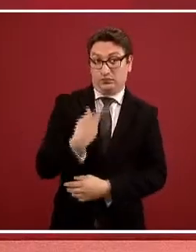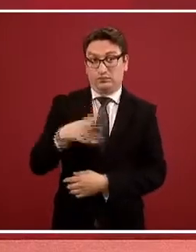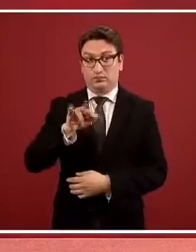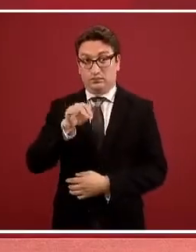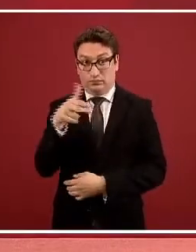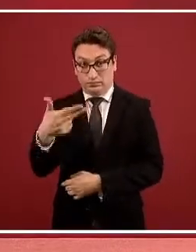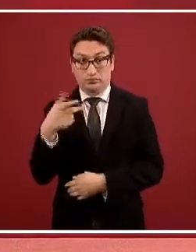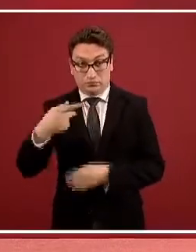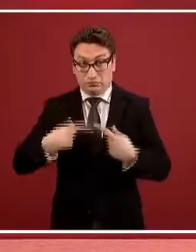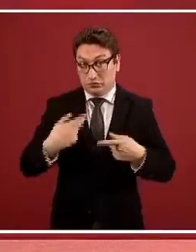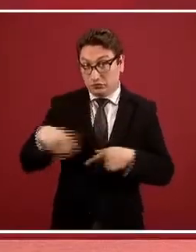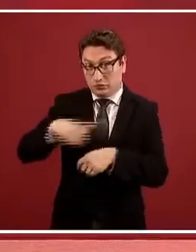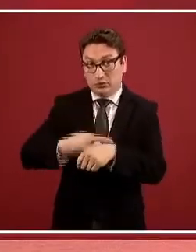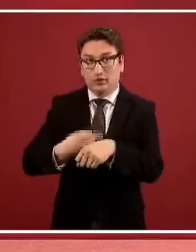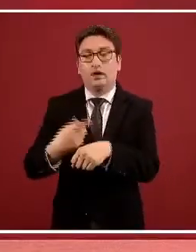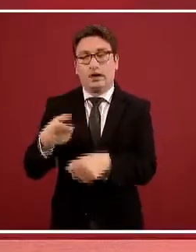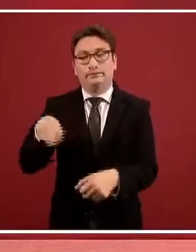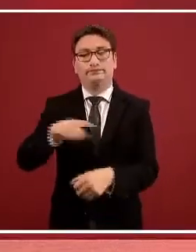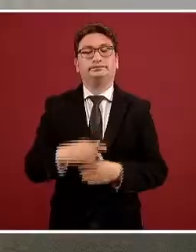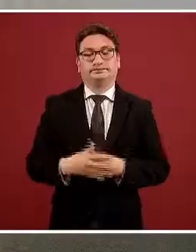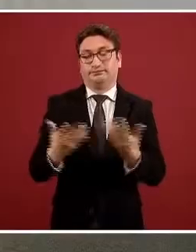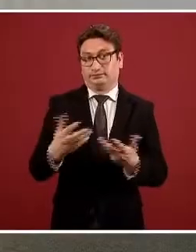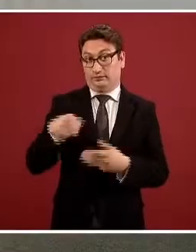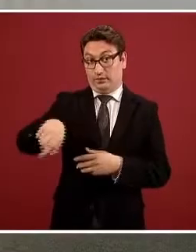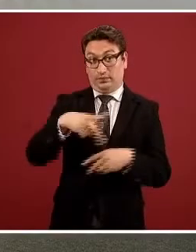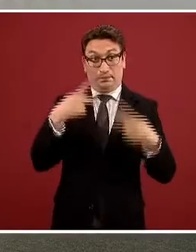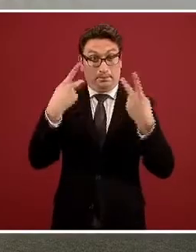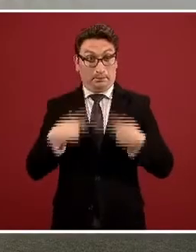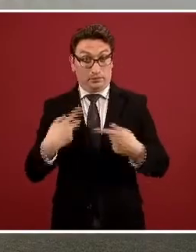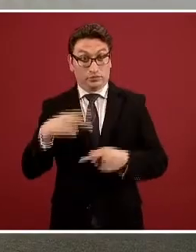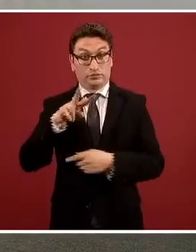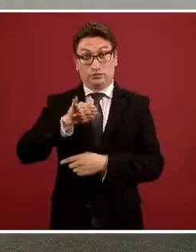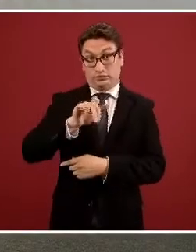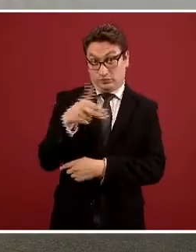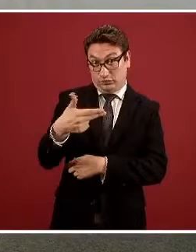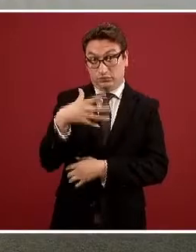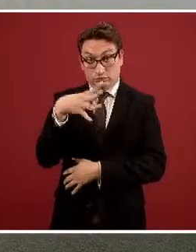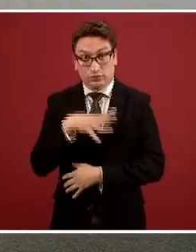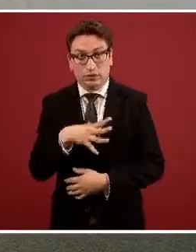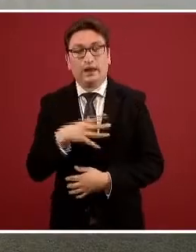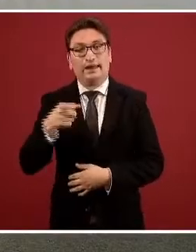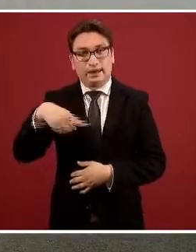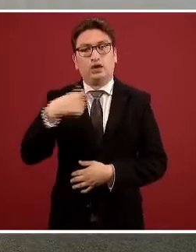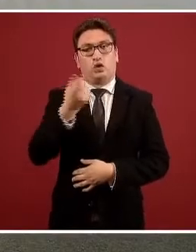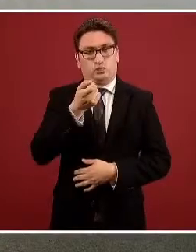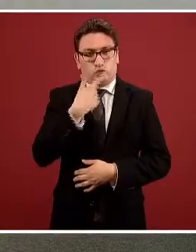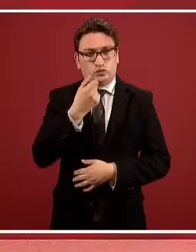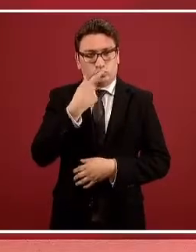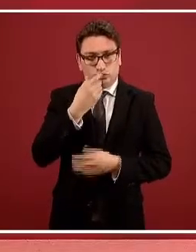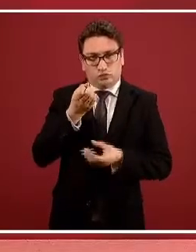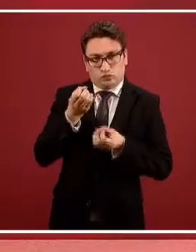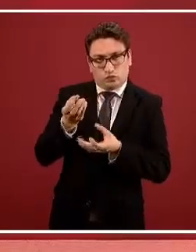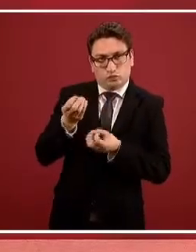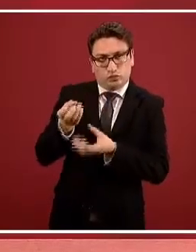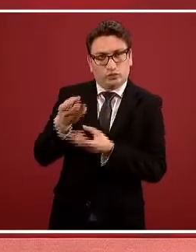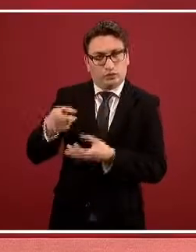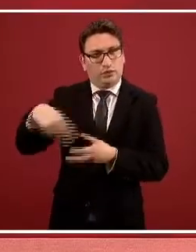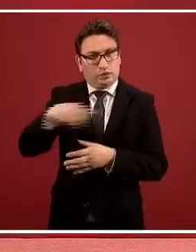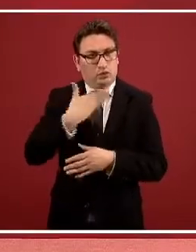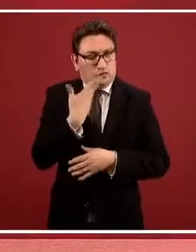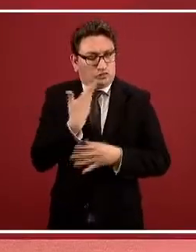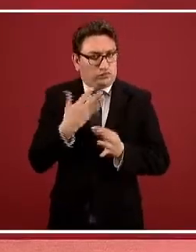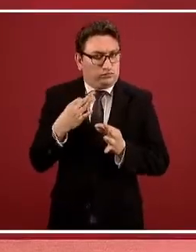agregar que los pacientes, las personas con VIH que reciben tratamiento antirretroviral y